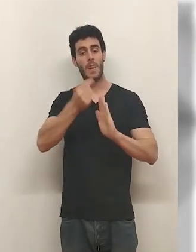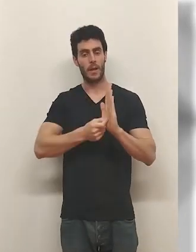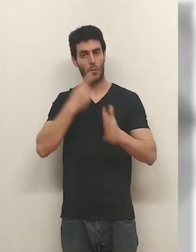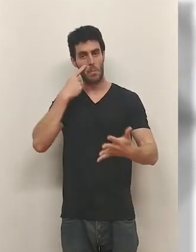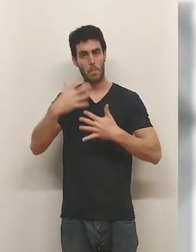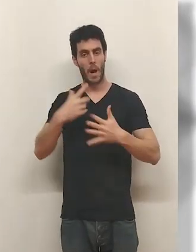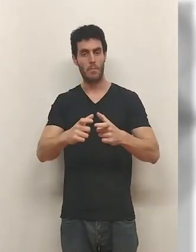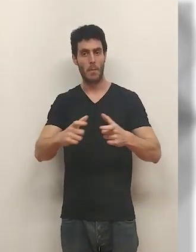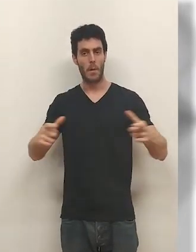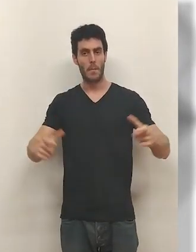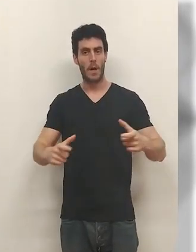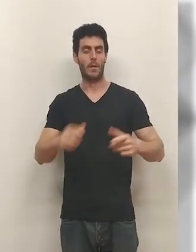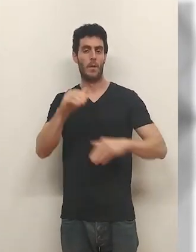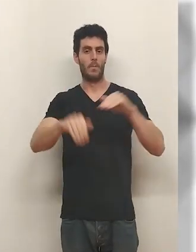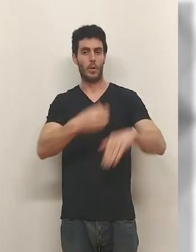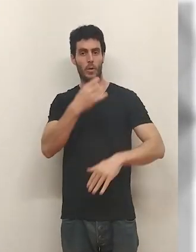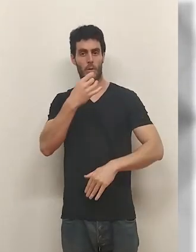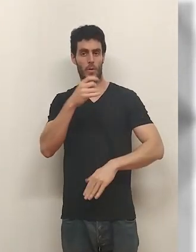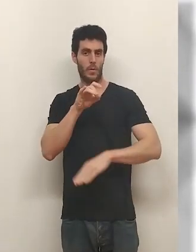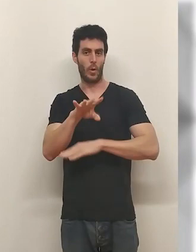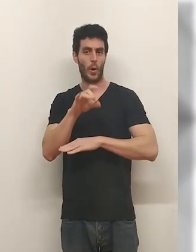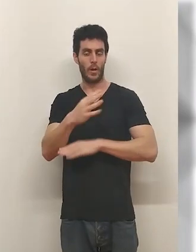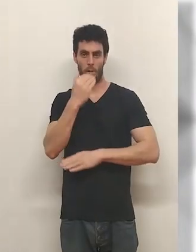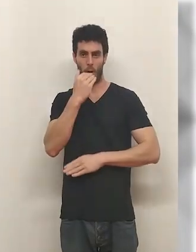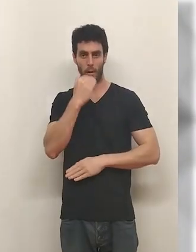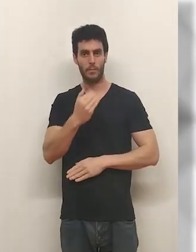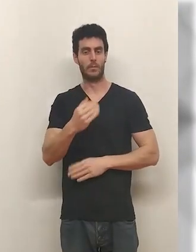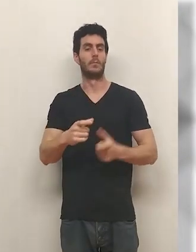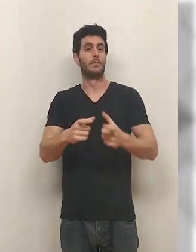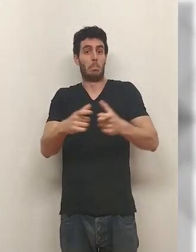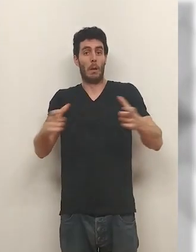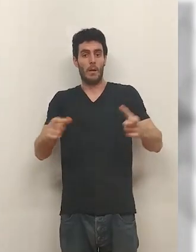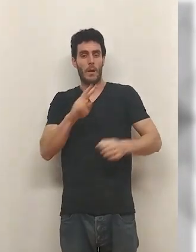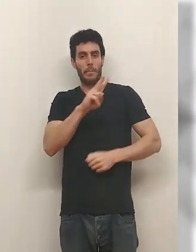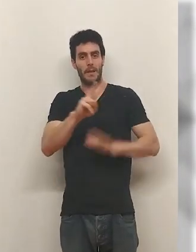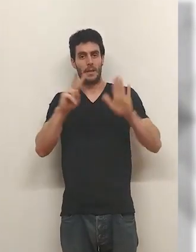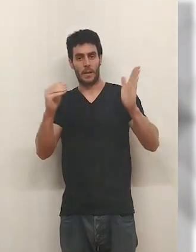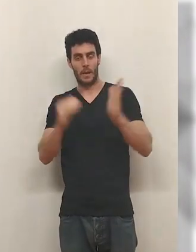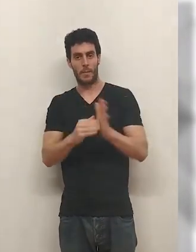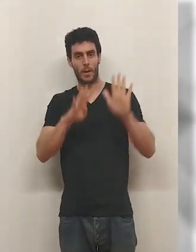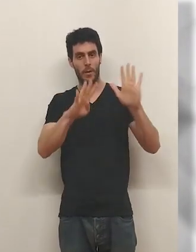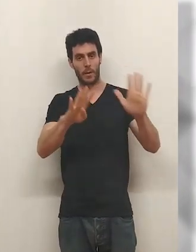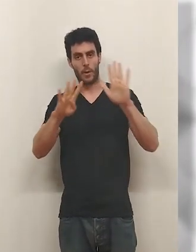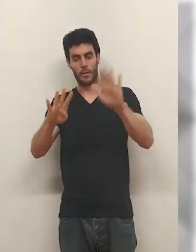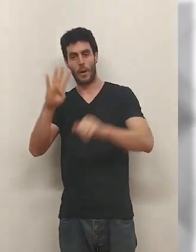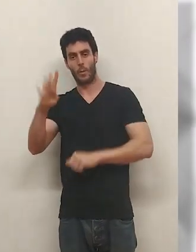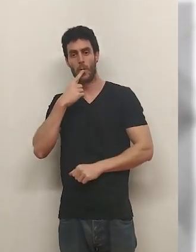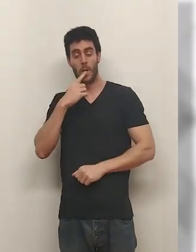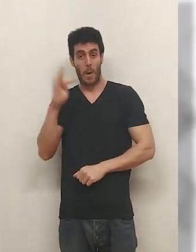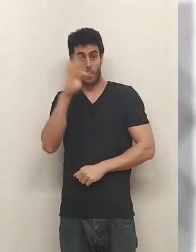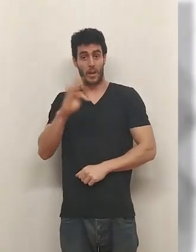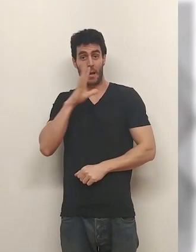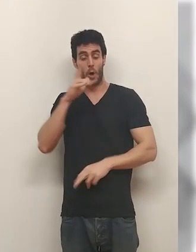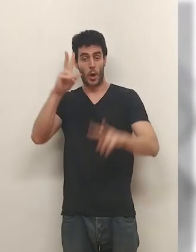que destaca el aumento del voto por correo. Asciende, hipotéticamente, a 27.994. Digo hipotéticamente